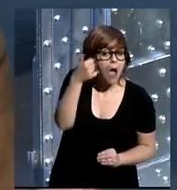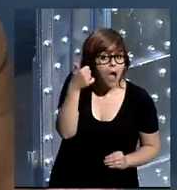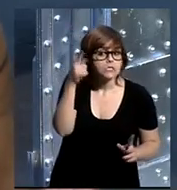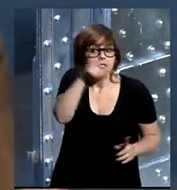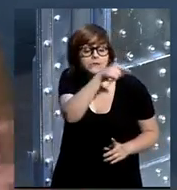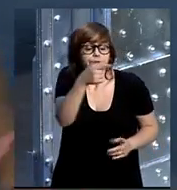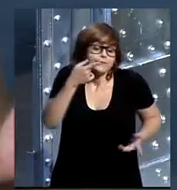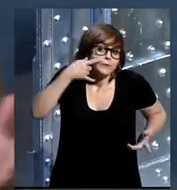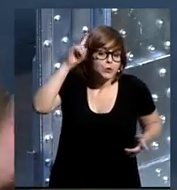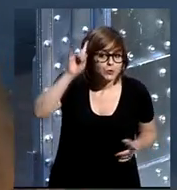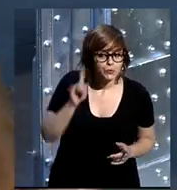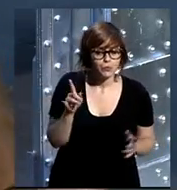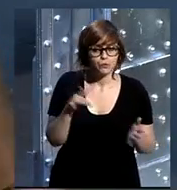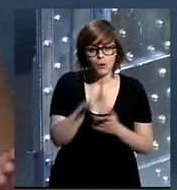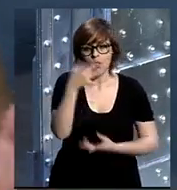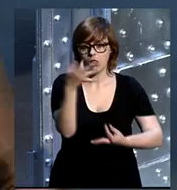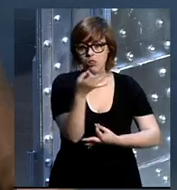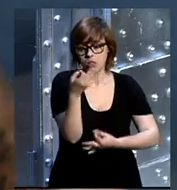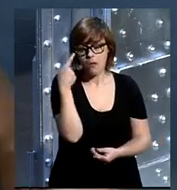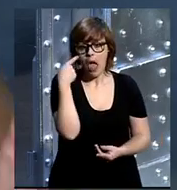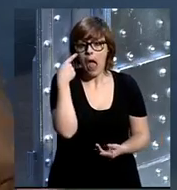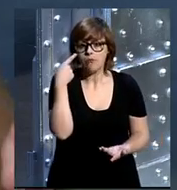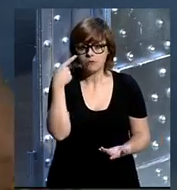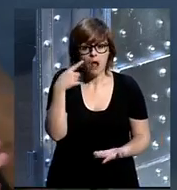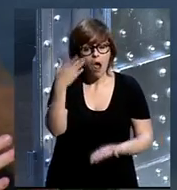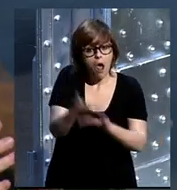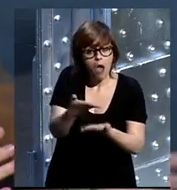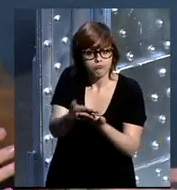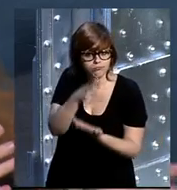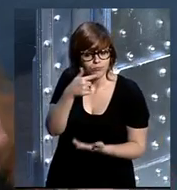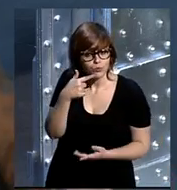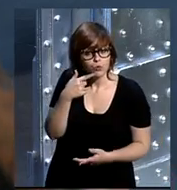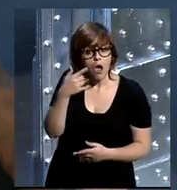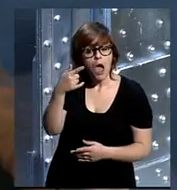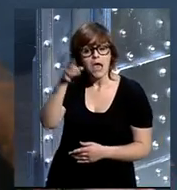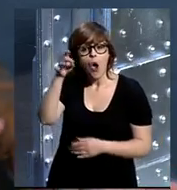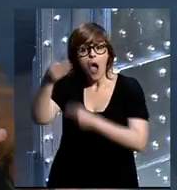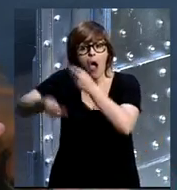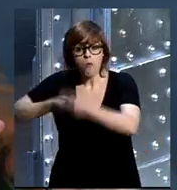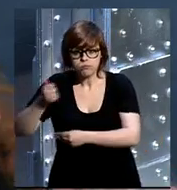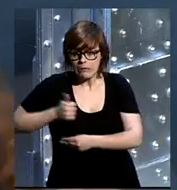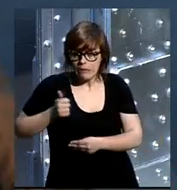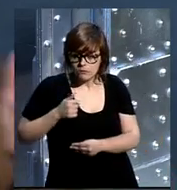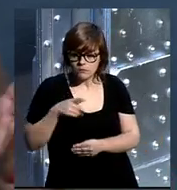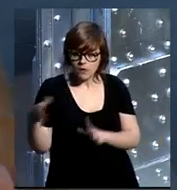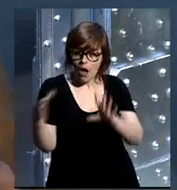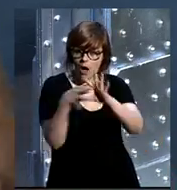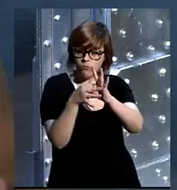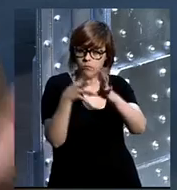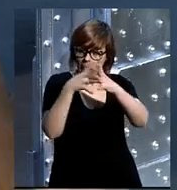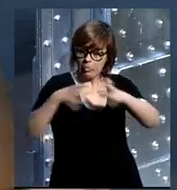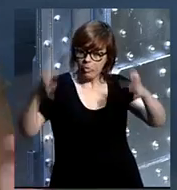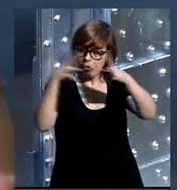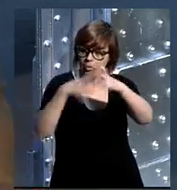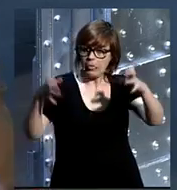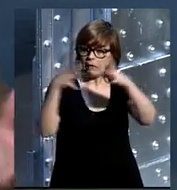al asunto. Creo que es de verlo en la medida en que pueda ser útil para resolver determinados problemas o por el